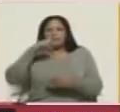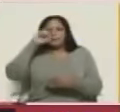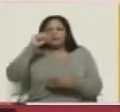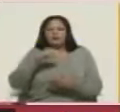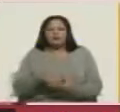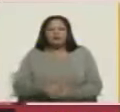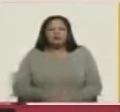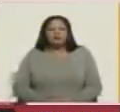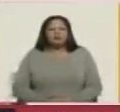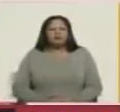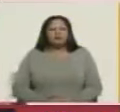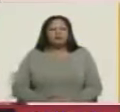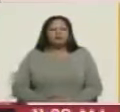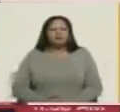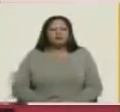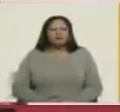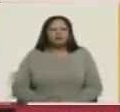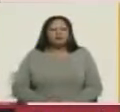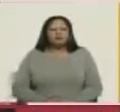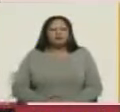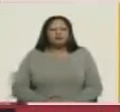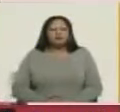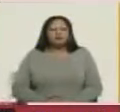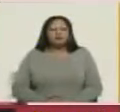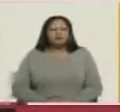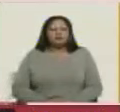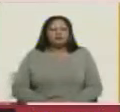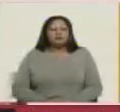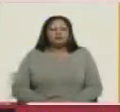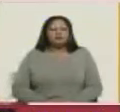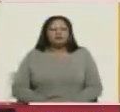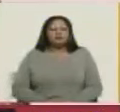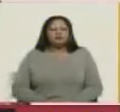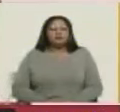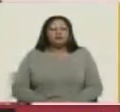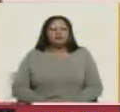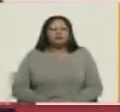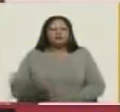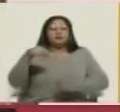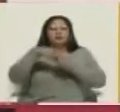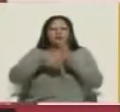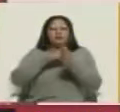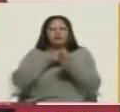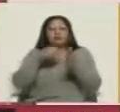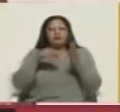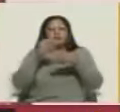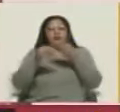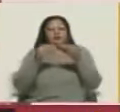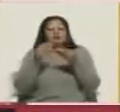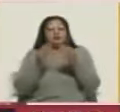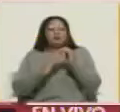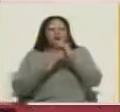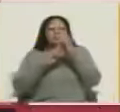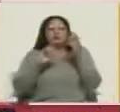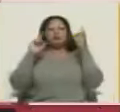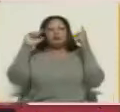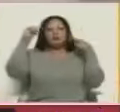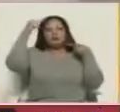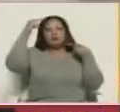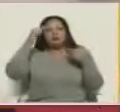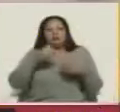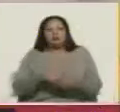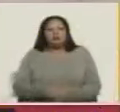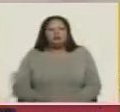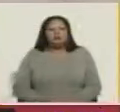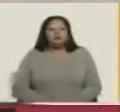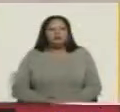Maduro, que en el fondo es la misma doctrina aplicada por el comandante Chávez.